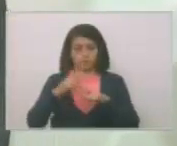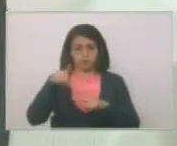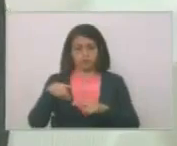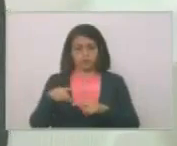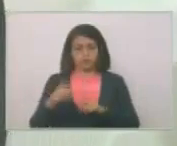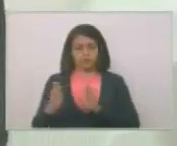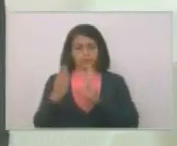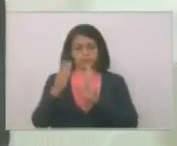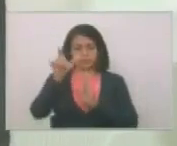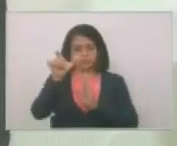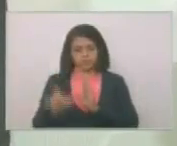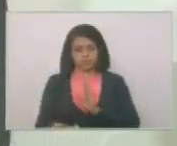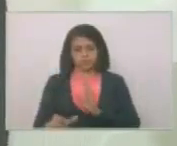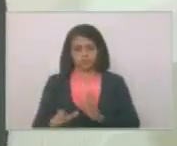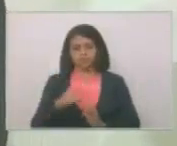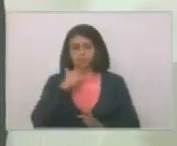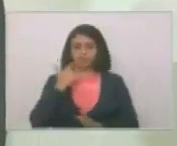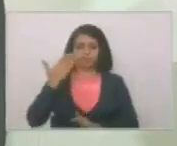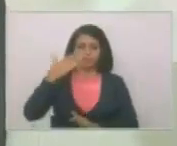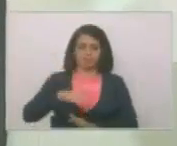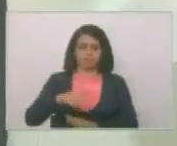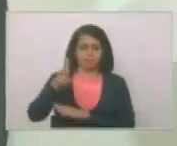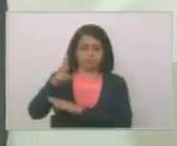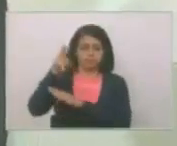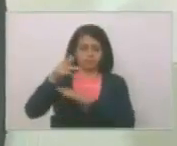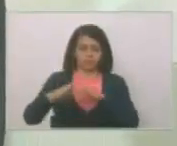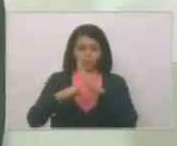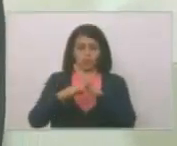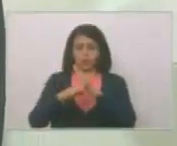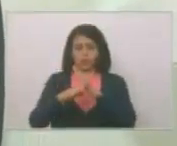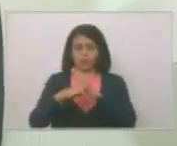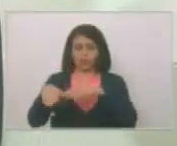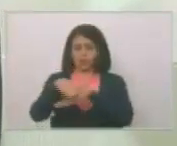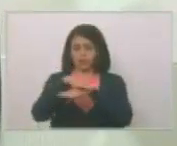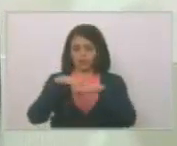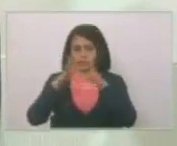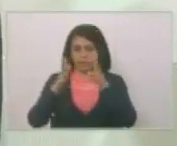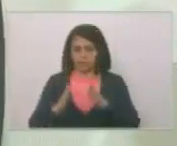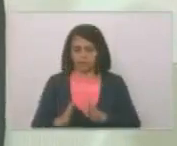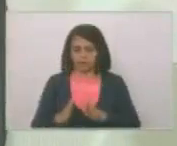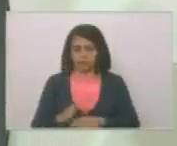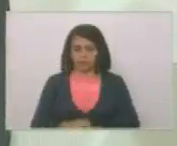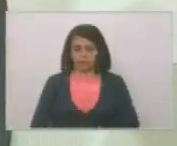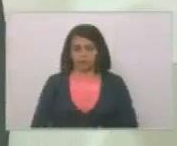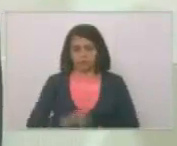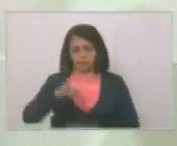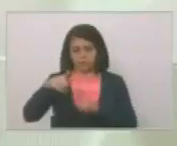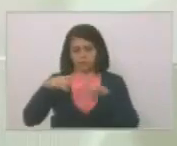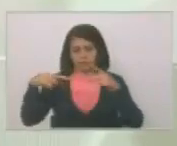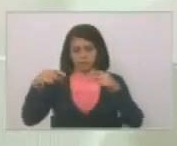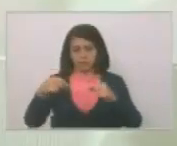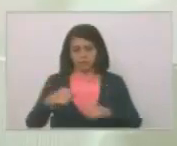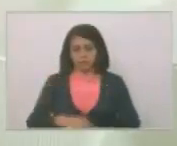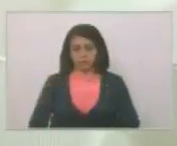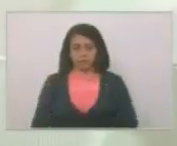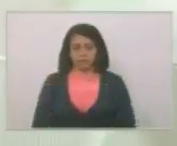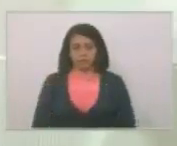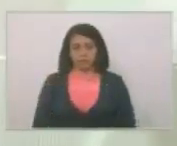frente al terrible asesinato en contra del ex primer ministro japonés Abe.